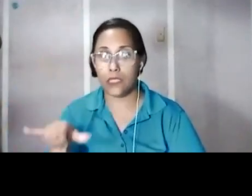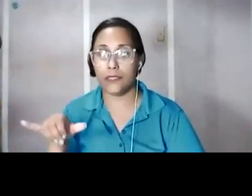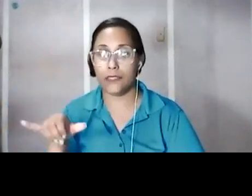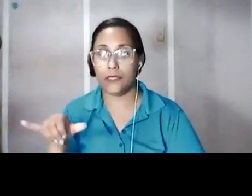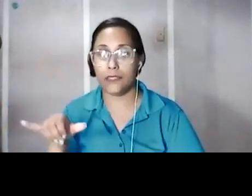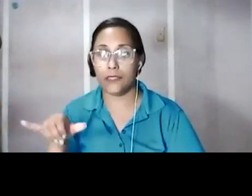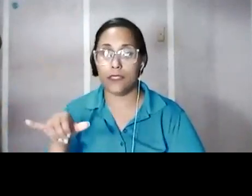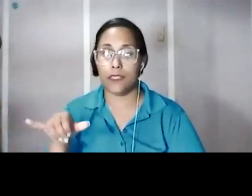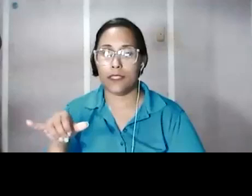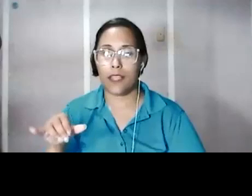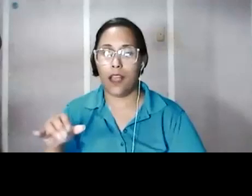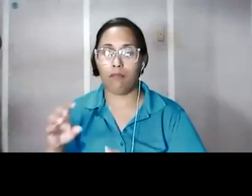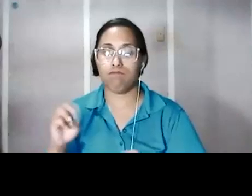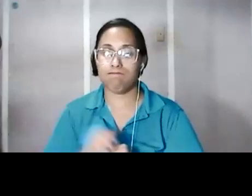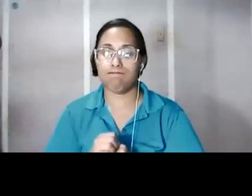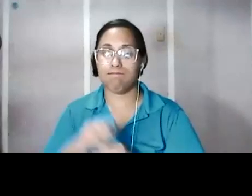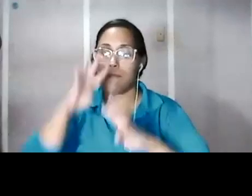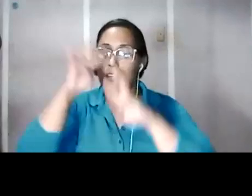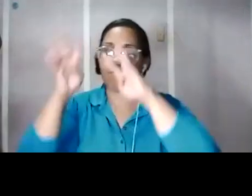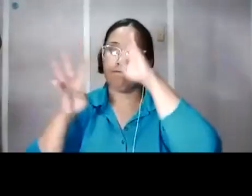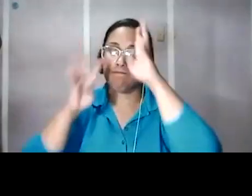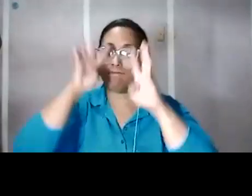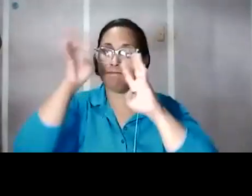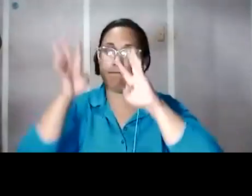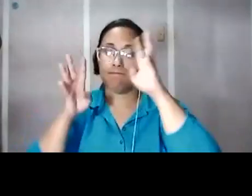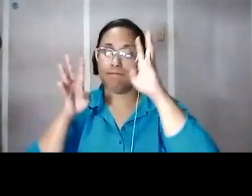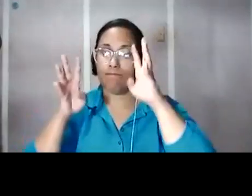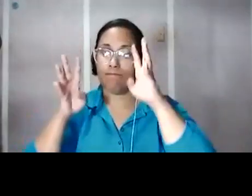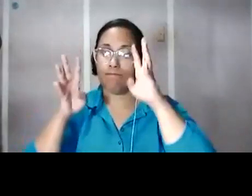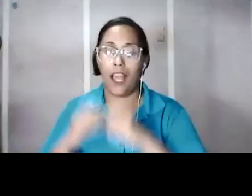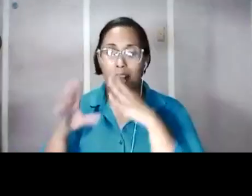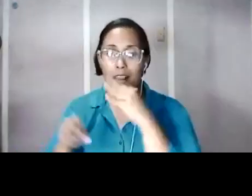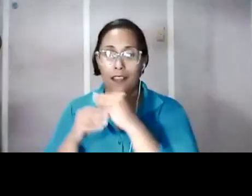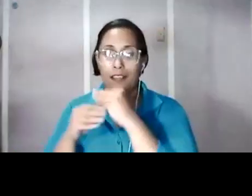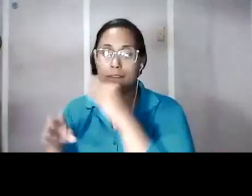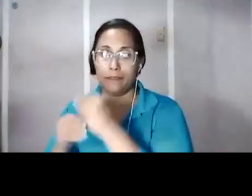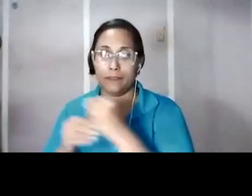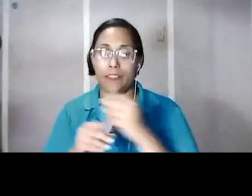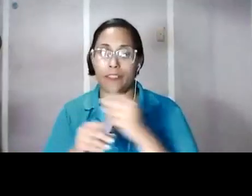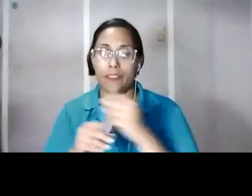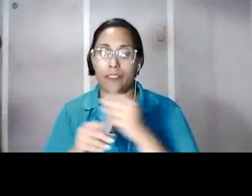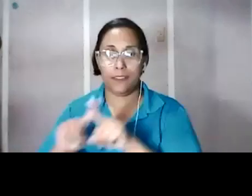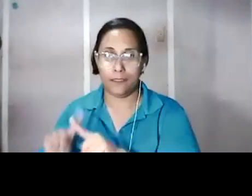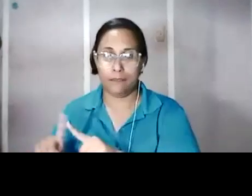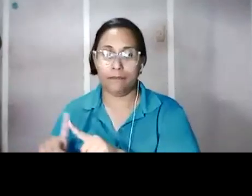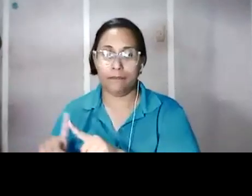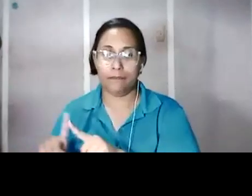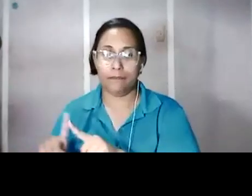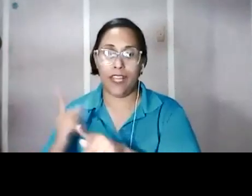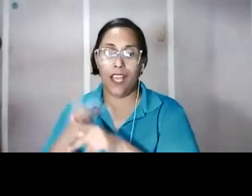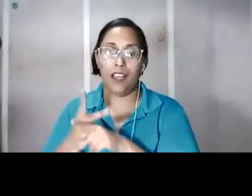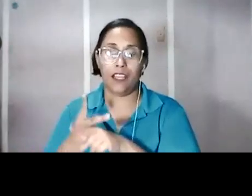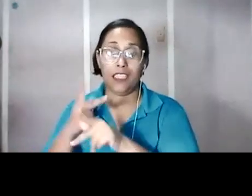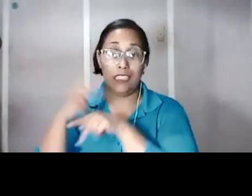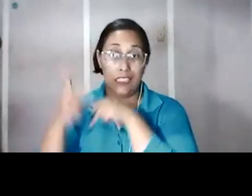esa creatividad pone aún más de manifiesto las diferencias de clase y de visión